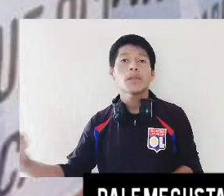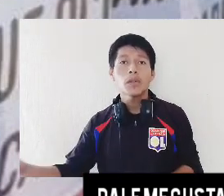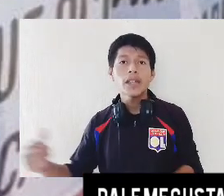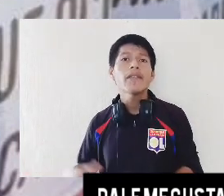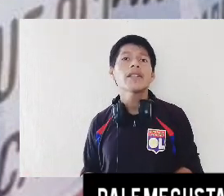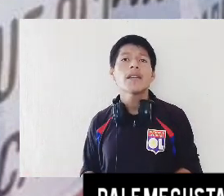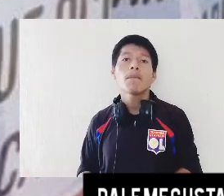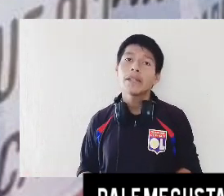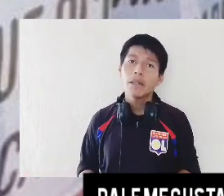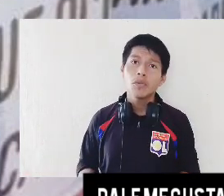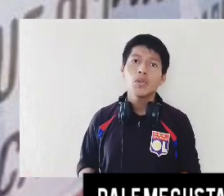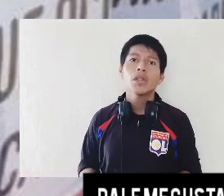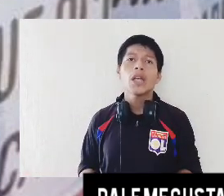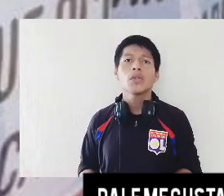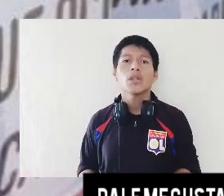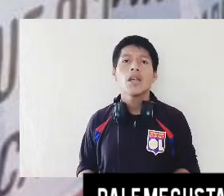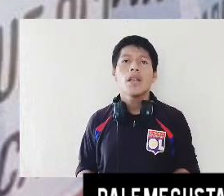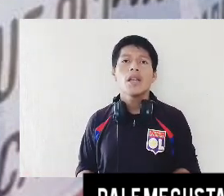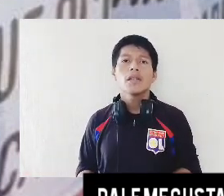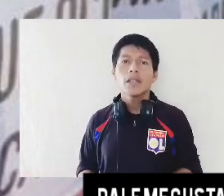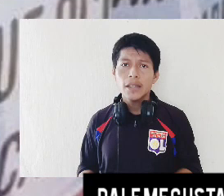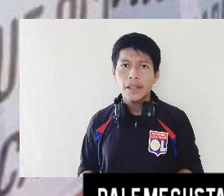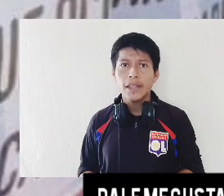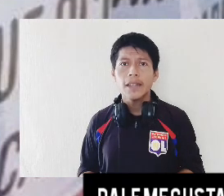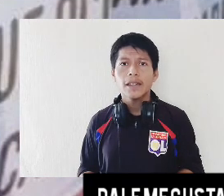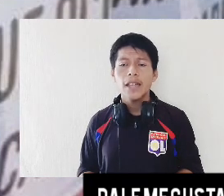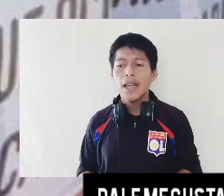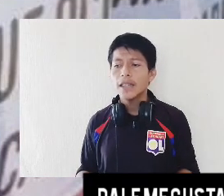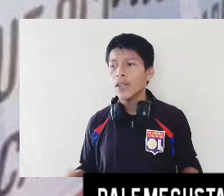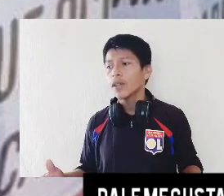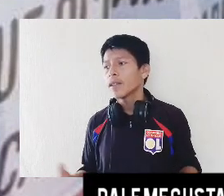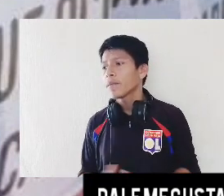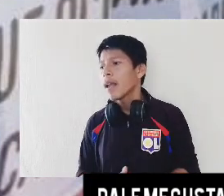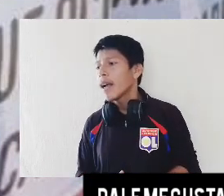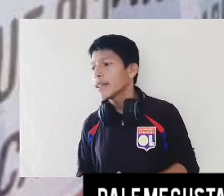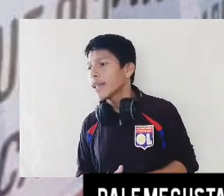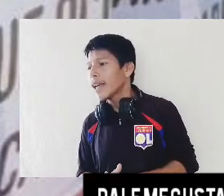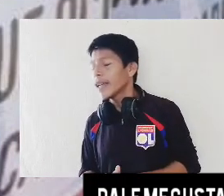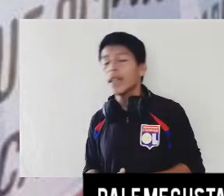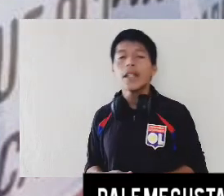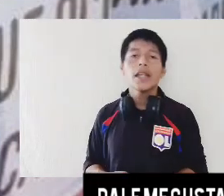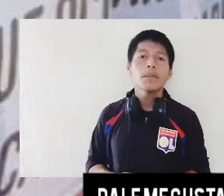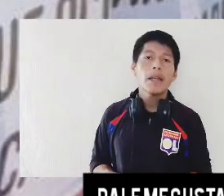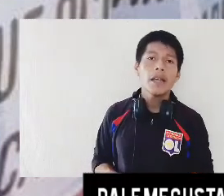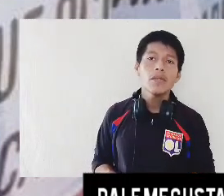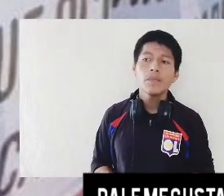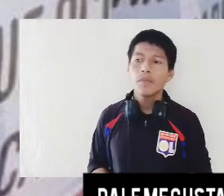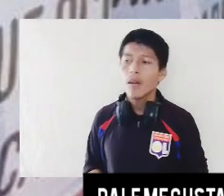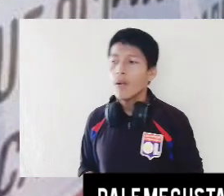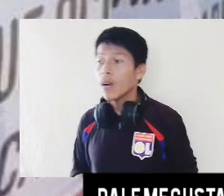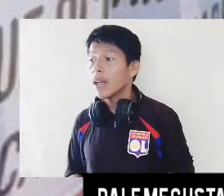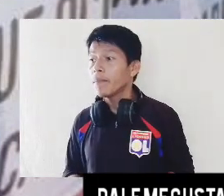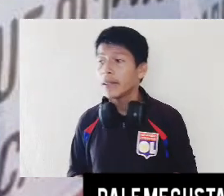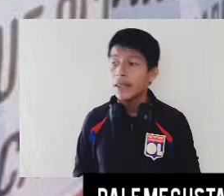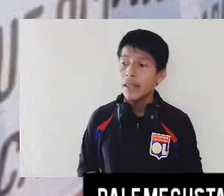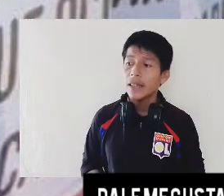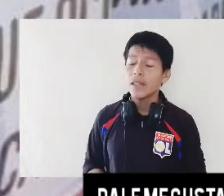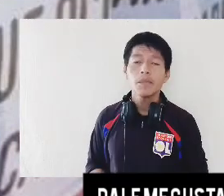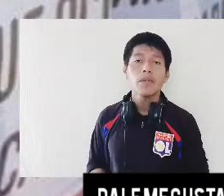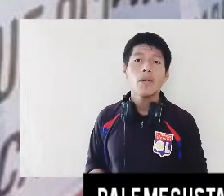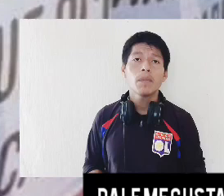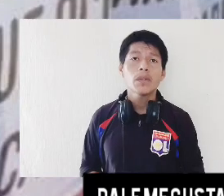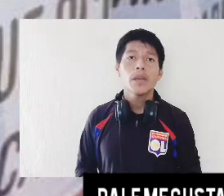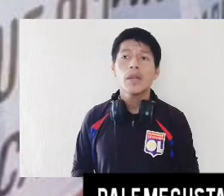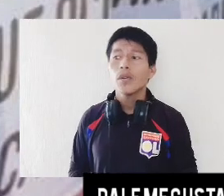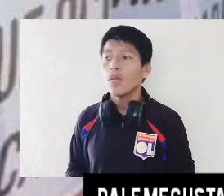y que los responsables pasen muchos años tras las rejas. Así que hay que seguir esperando. Ojalá el presidente